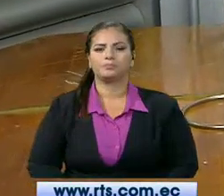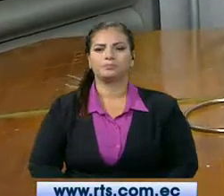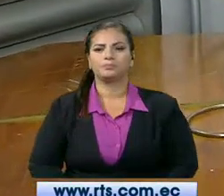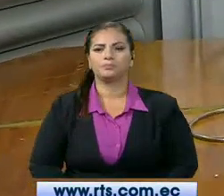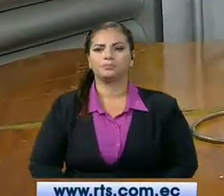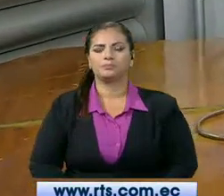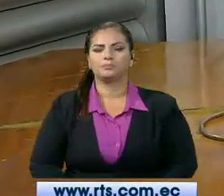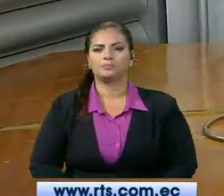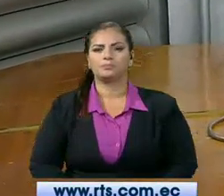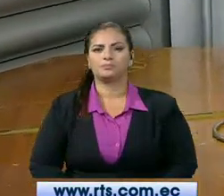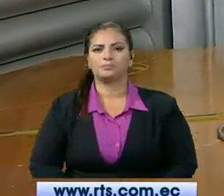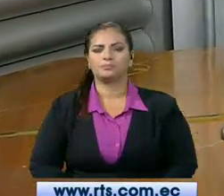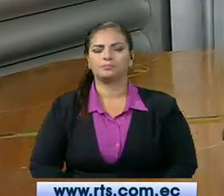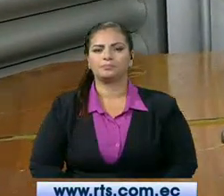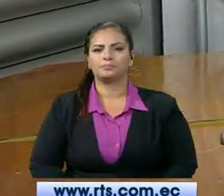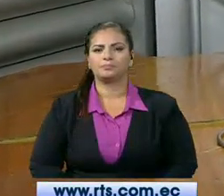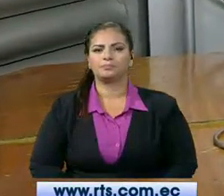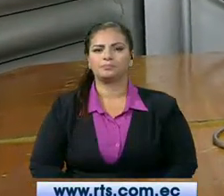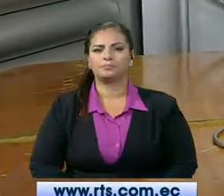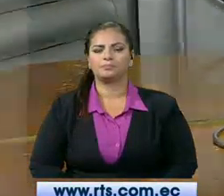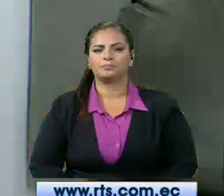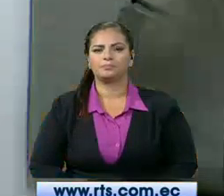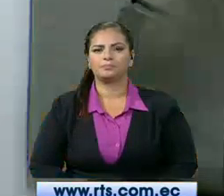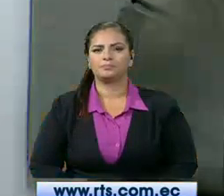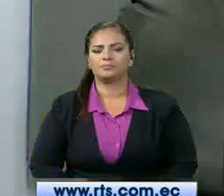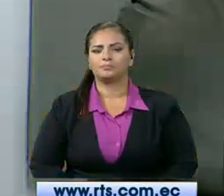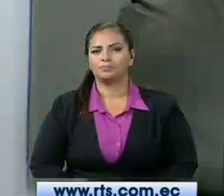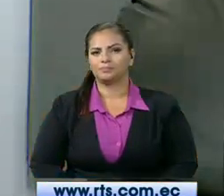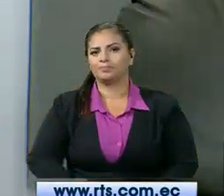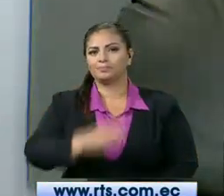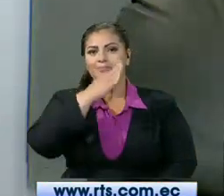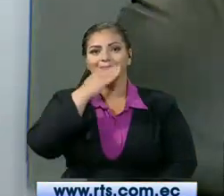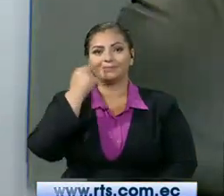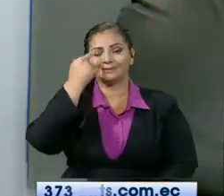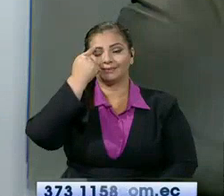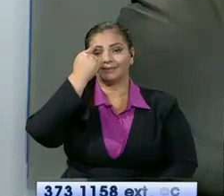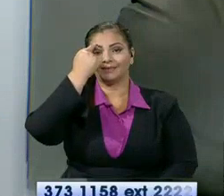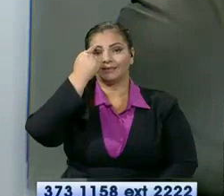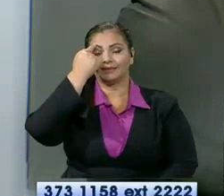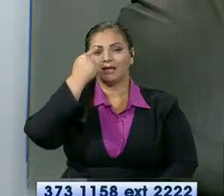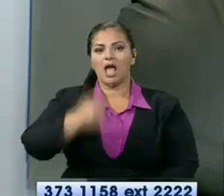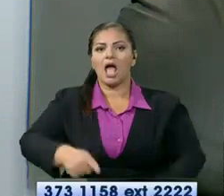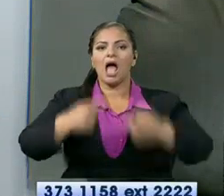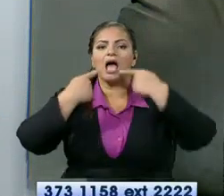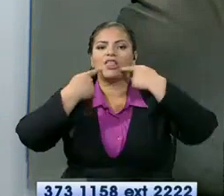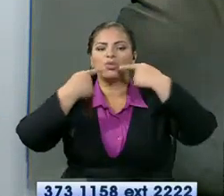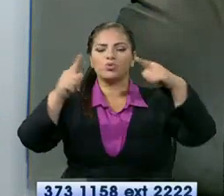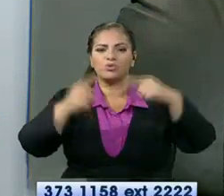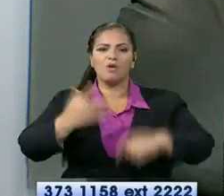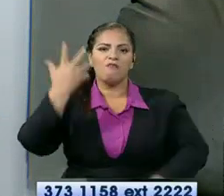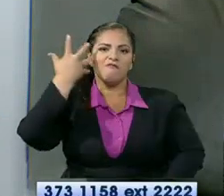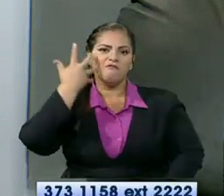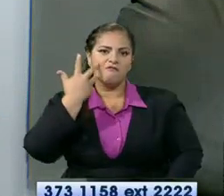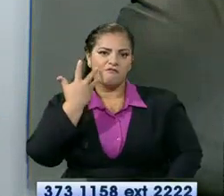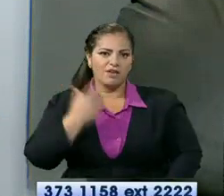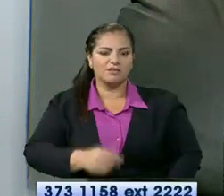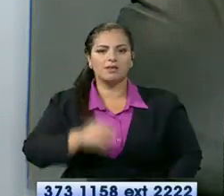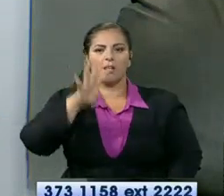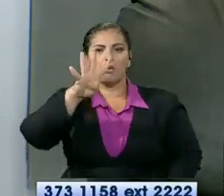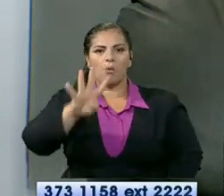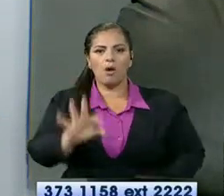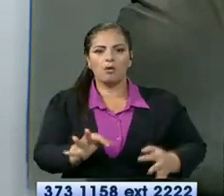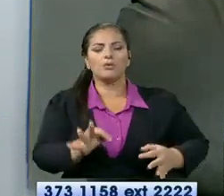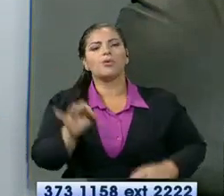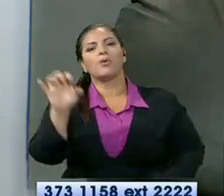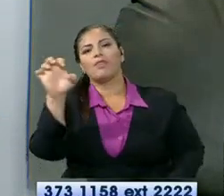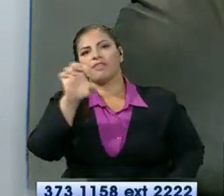Y en medio de este escenario, el expresidente de la República, Rafael Correa, ha anunciado que retornará nuevamente al país este próximo 4